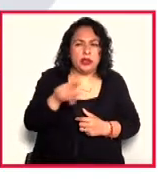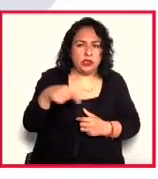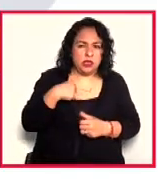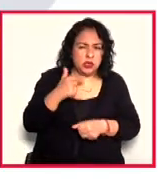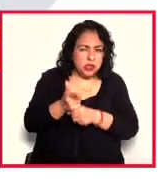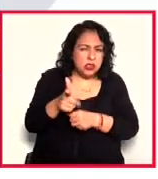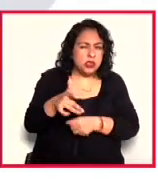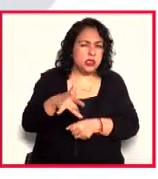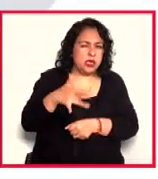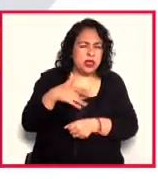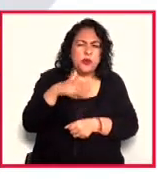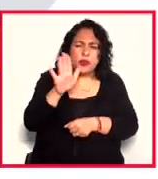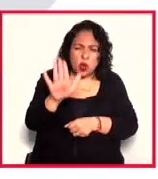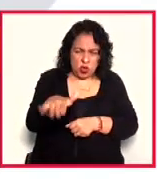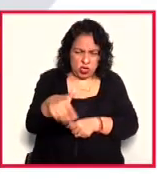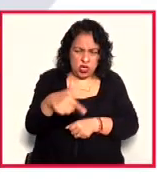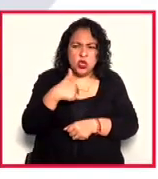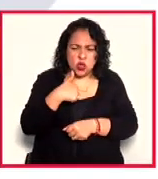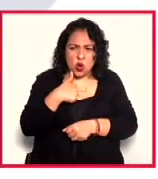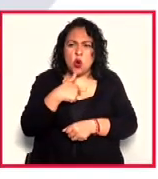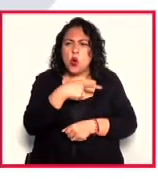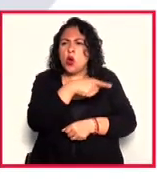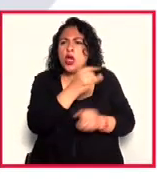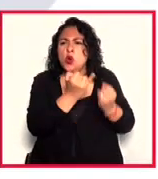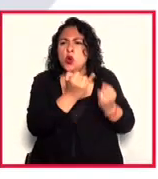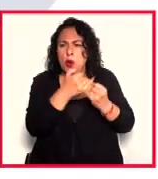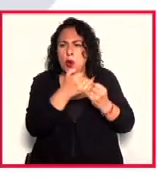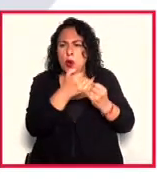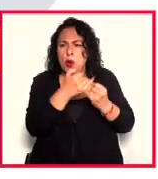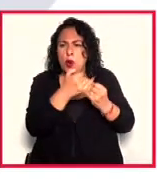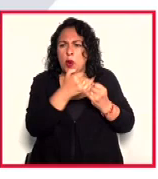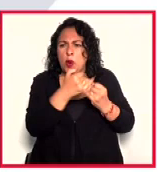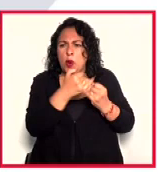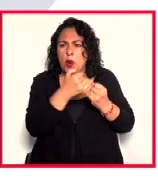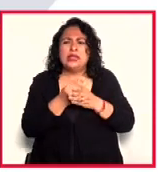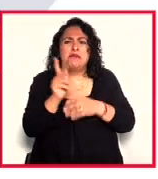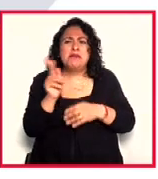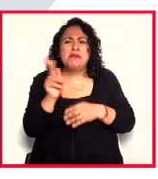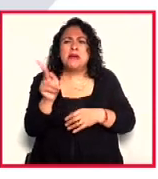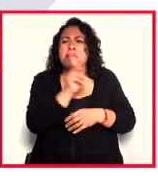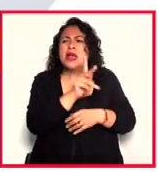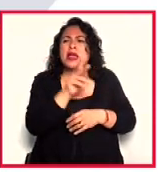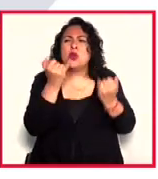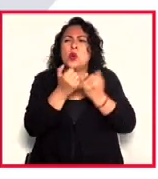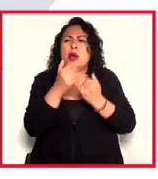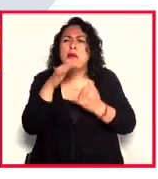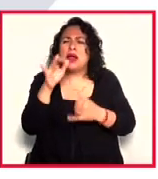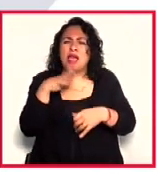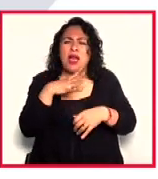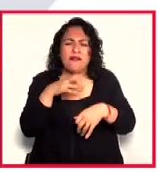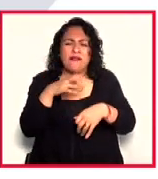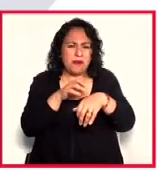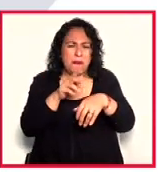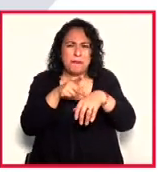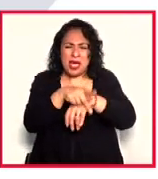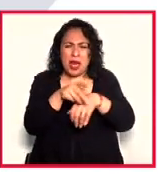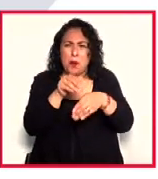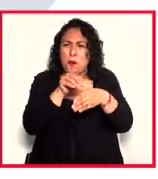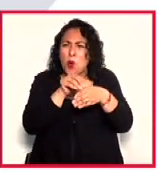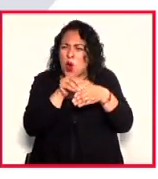decir, oye, yo tengo una María en mi salón de clases que ya no habla y antes jugaba, o que tiene moretones, o entonces está